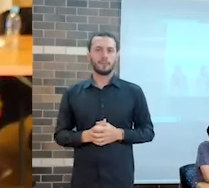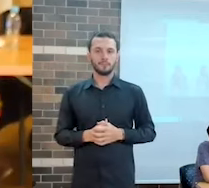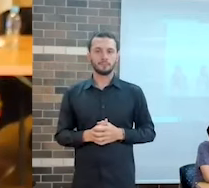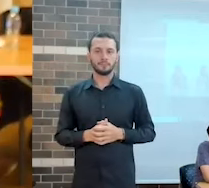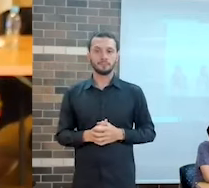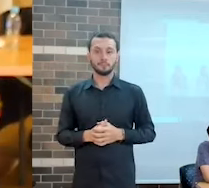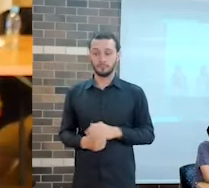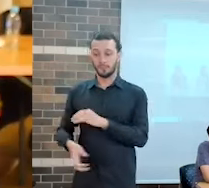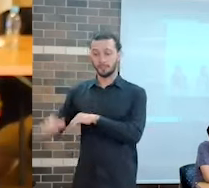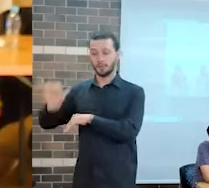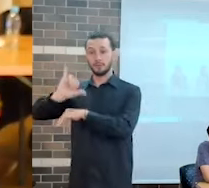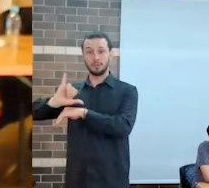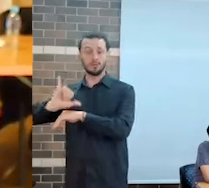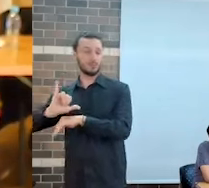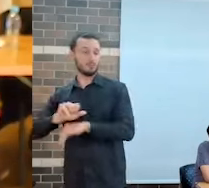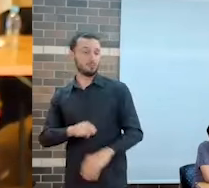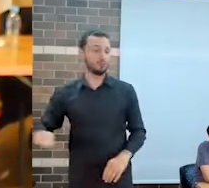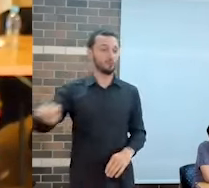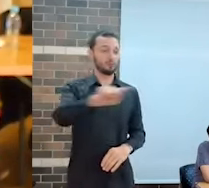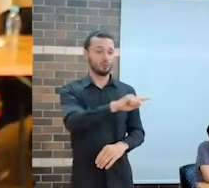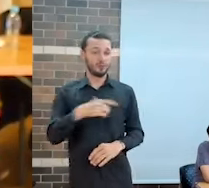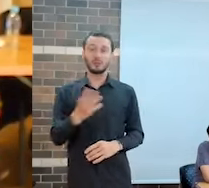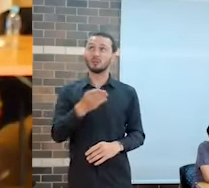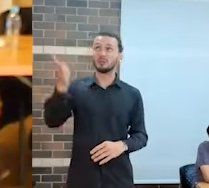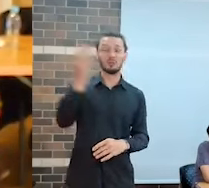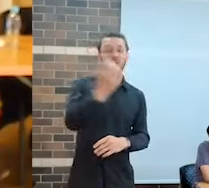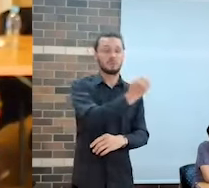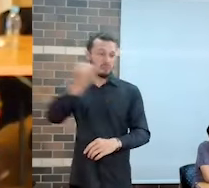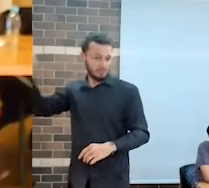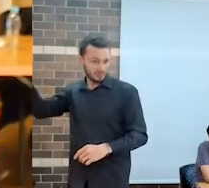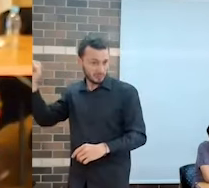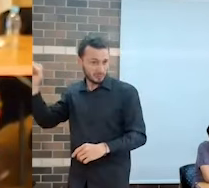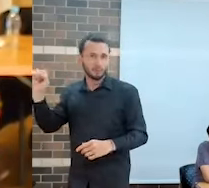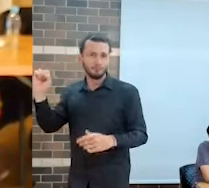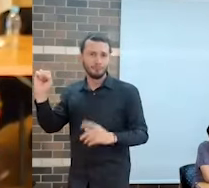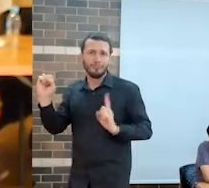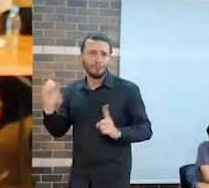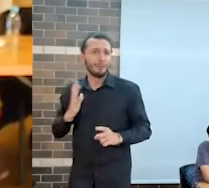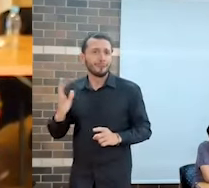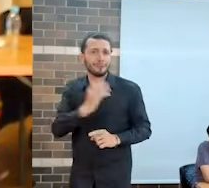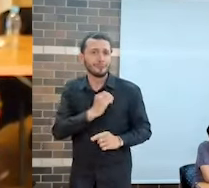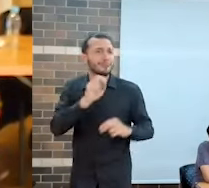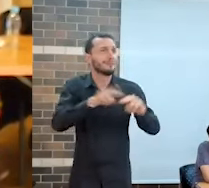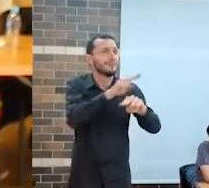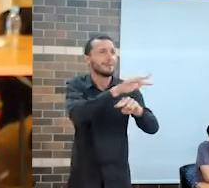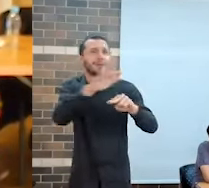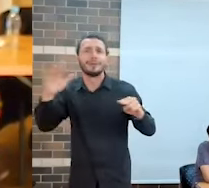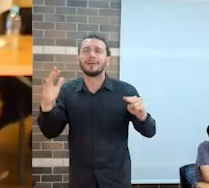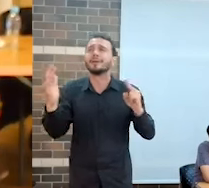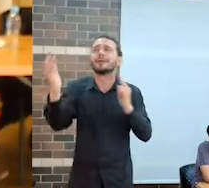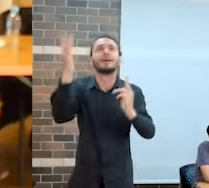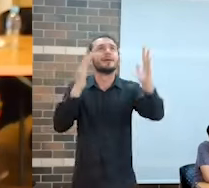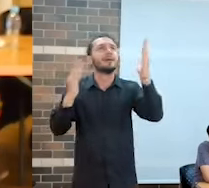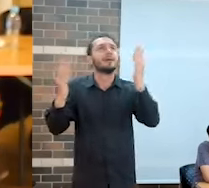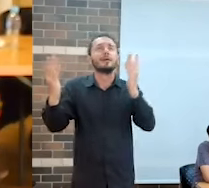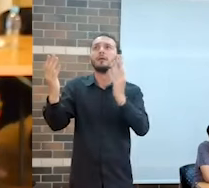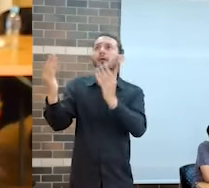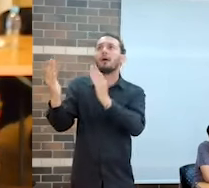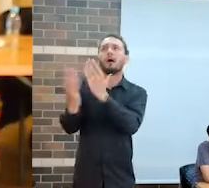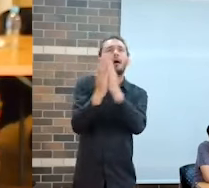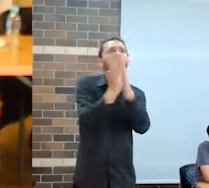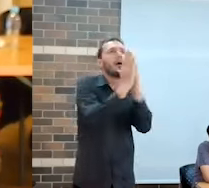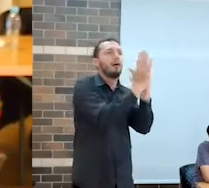iglesia que éramos paganos por escuchar los mensajes de la naturaleza, por honrar al dios sol, a